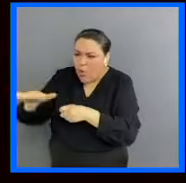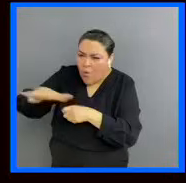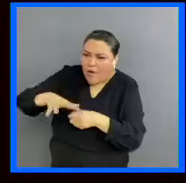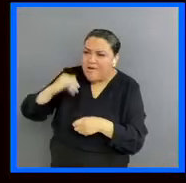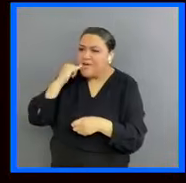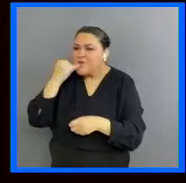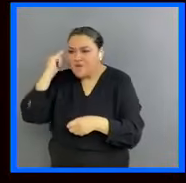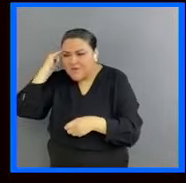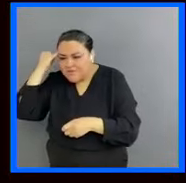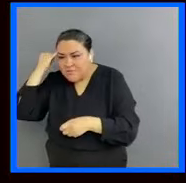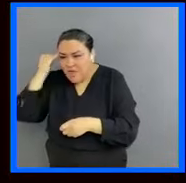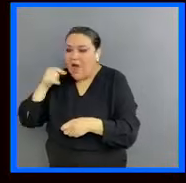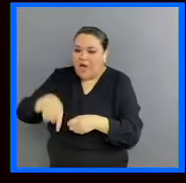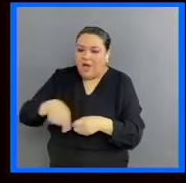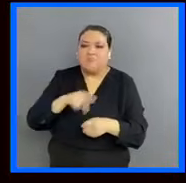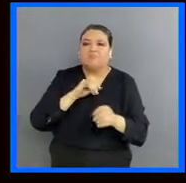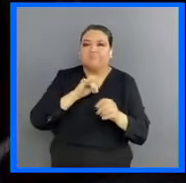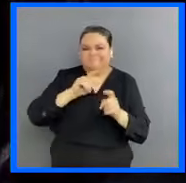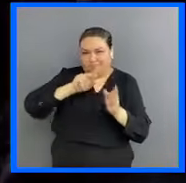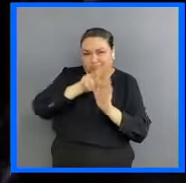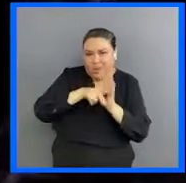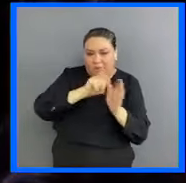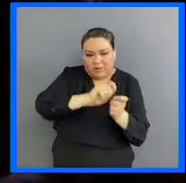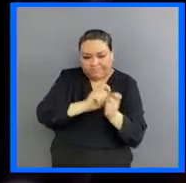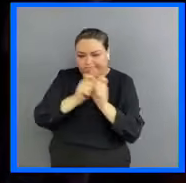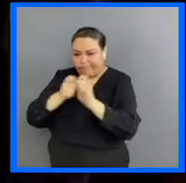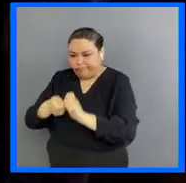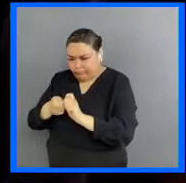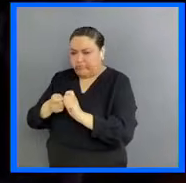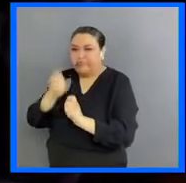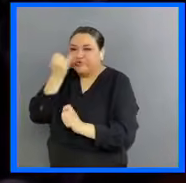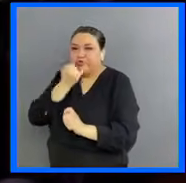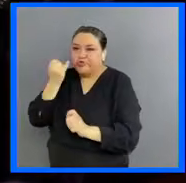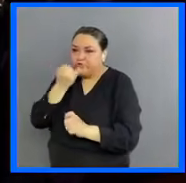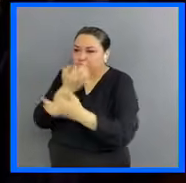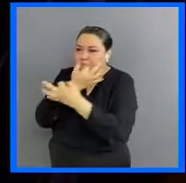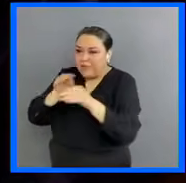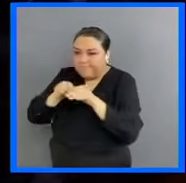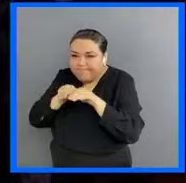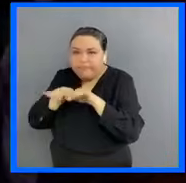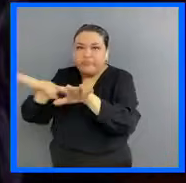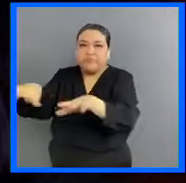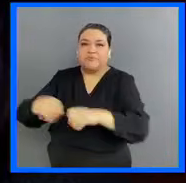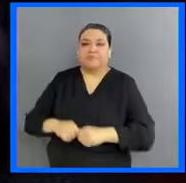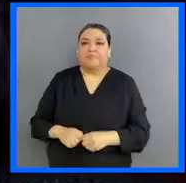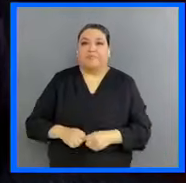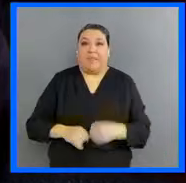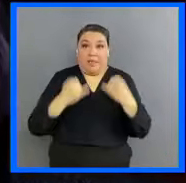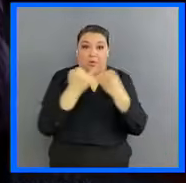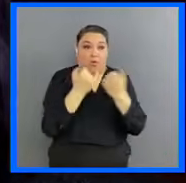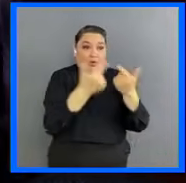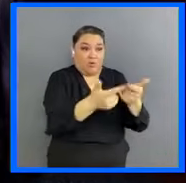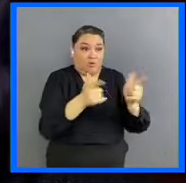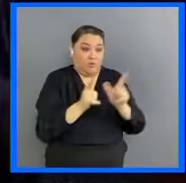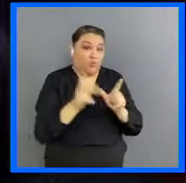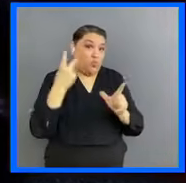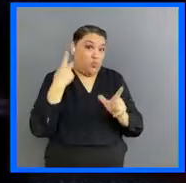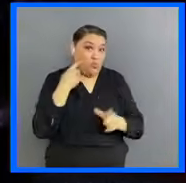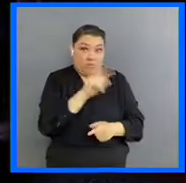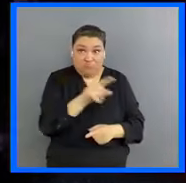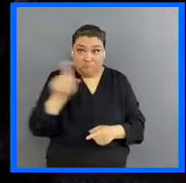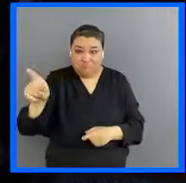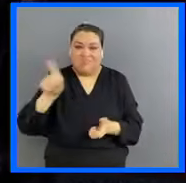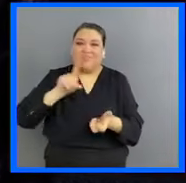en esa entidad federativa. Al señalar a los partidos políticos de mantener prácticas negativas para